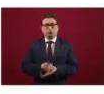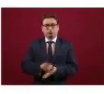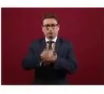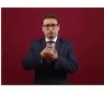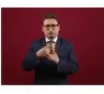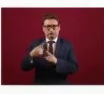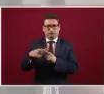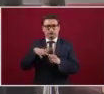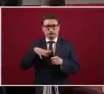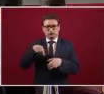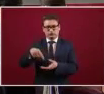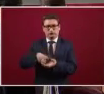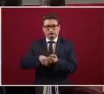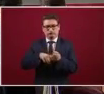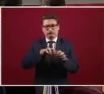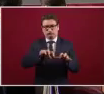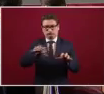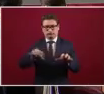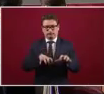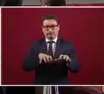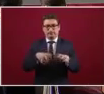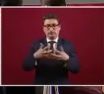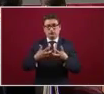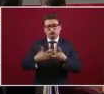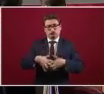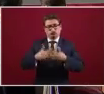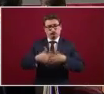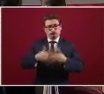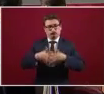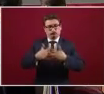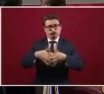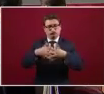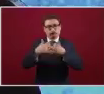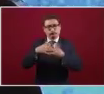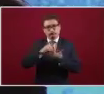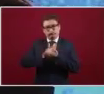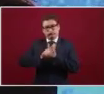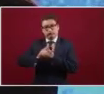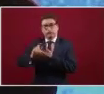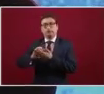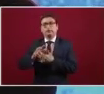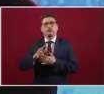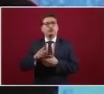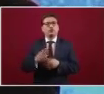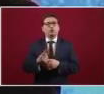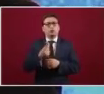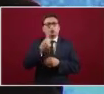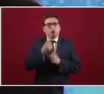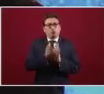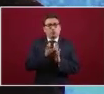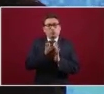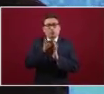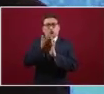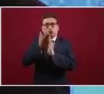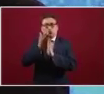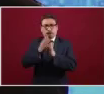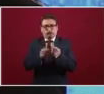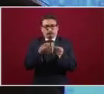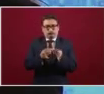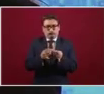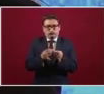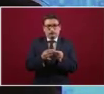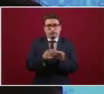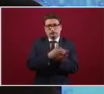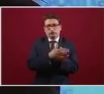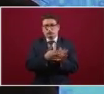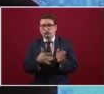operación, una refinería como tiempo mínimo de vida útil es de 20 años, aunque